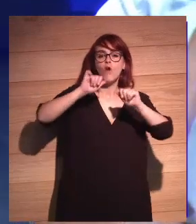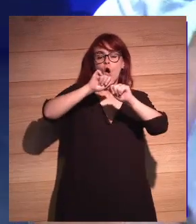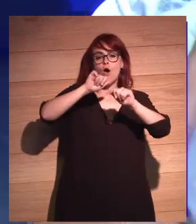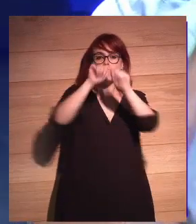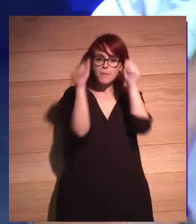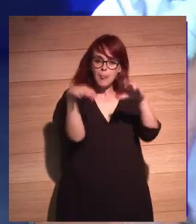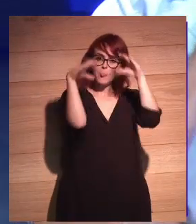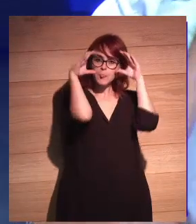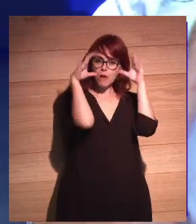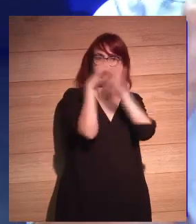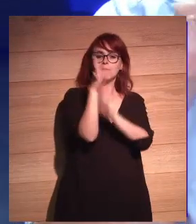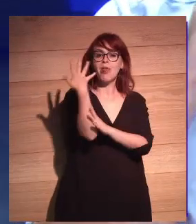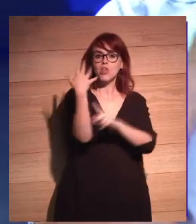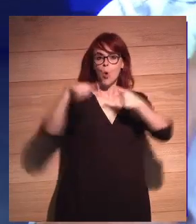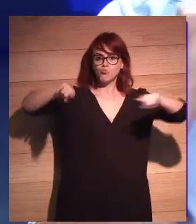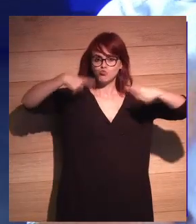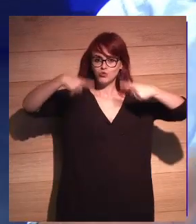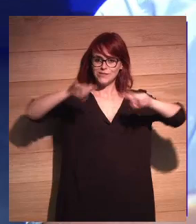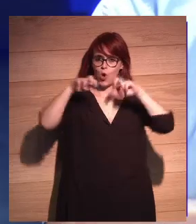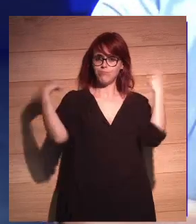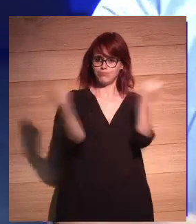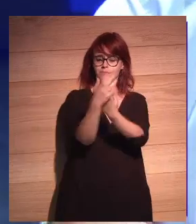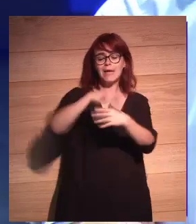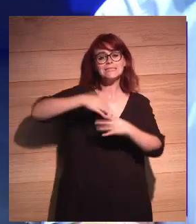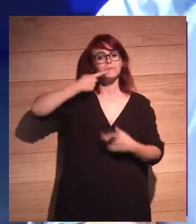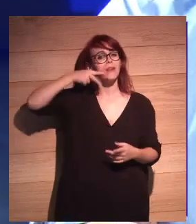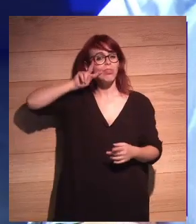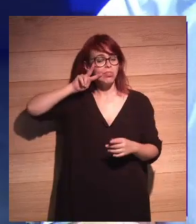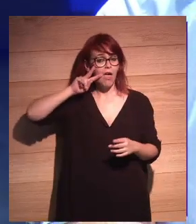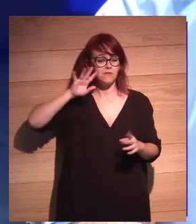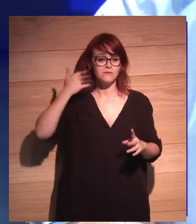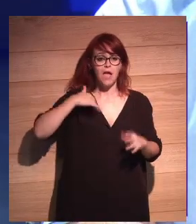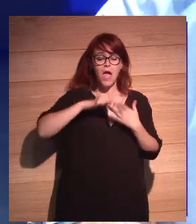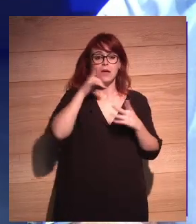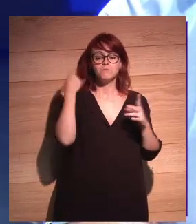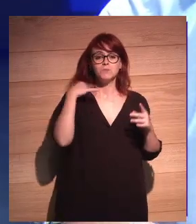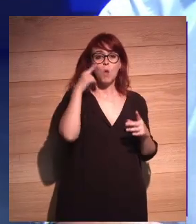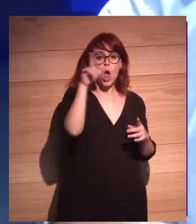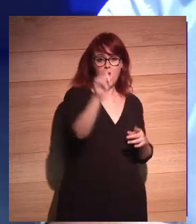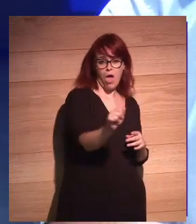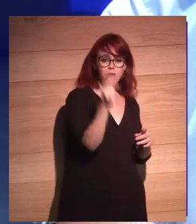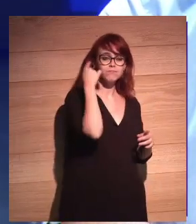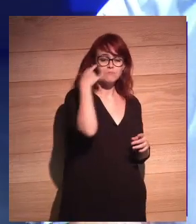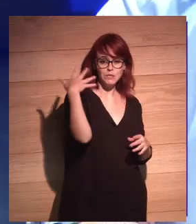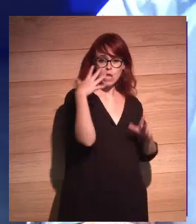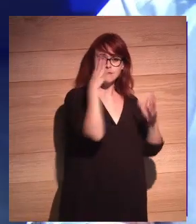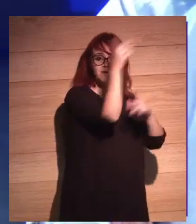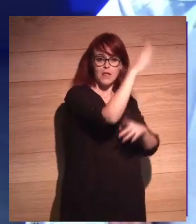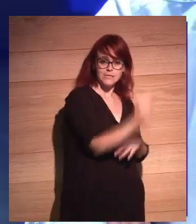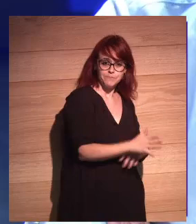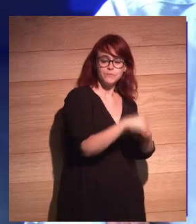pequeño con cinco músicos, pero hay experiencias que ya se han hecho, por ejemplo, en Los Ángeles, a nivel de música clásica